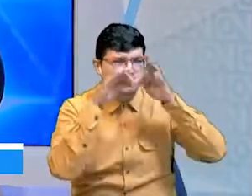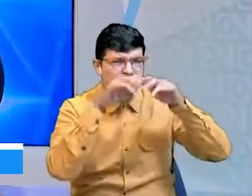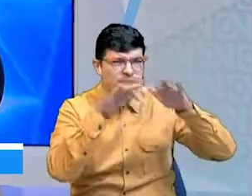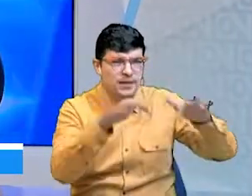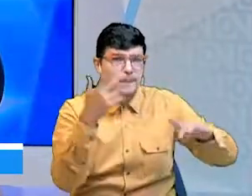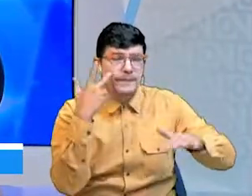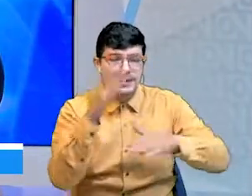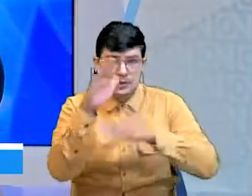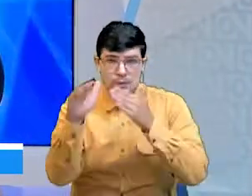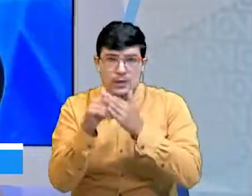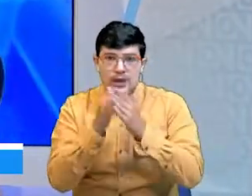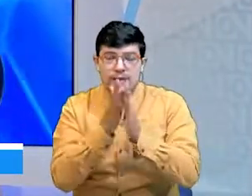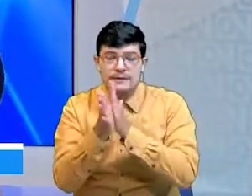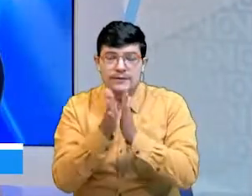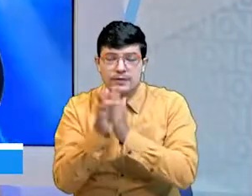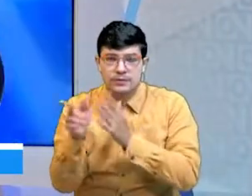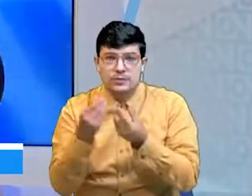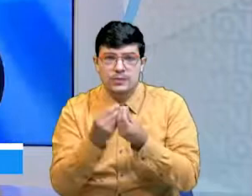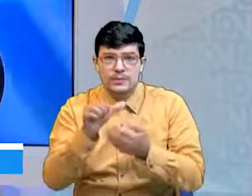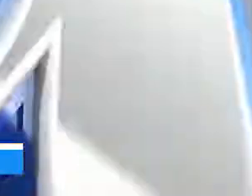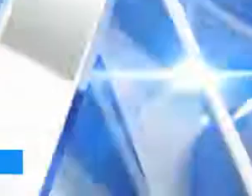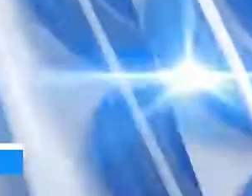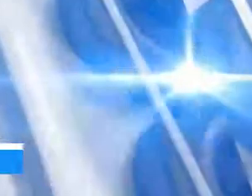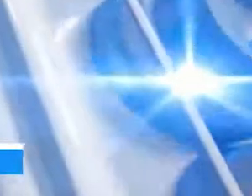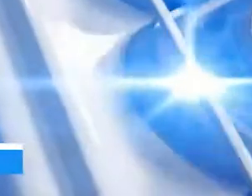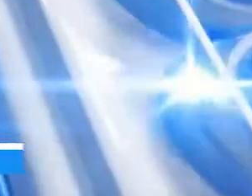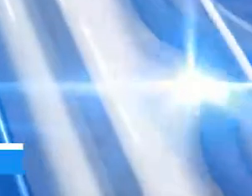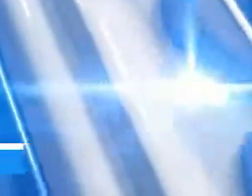nuestra compañera Joana Adarme en Málaga. Adelante, Joana.